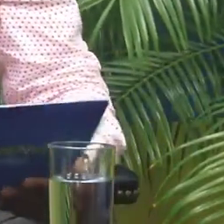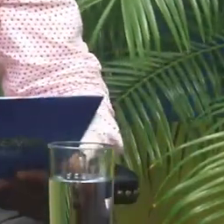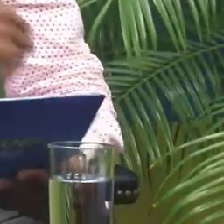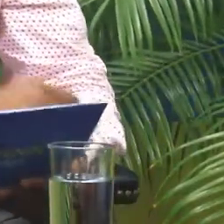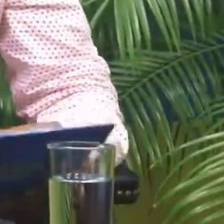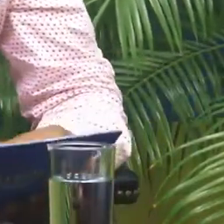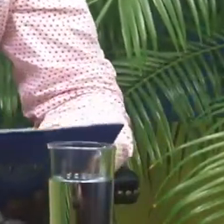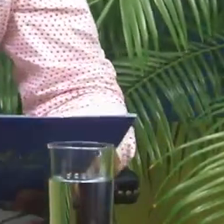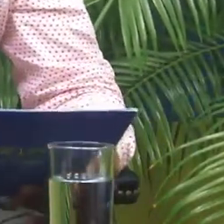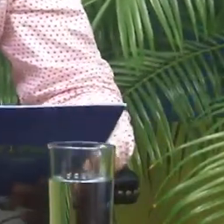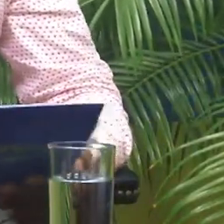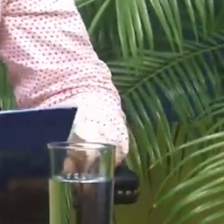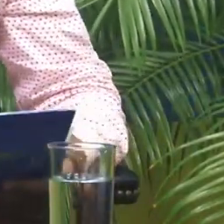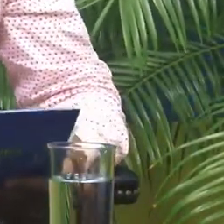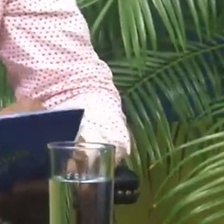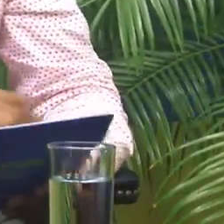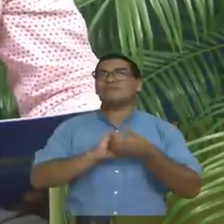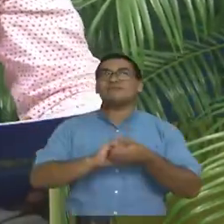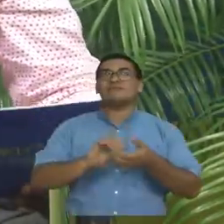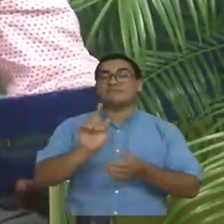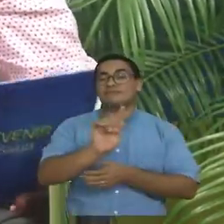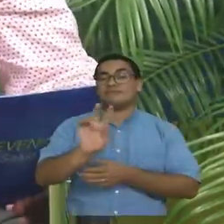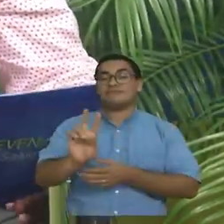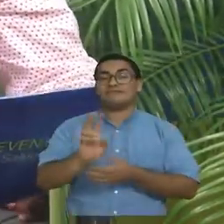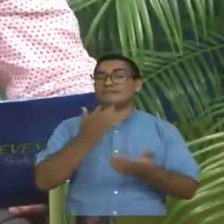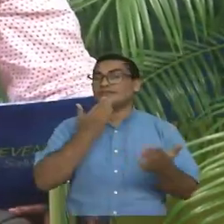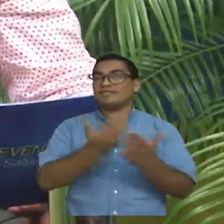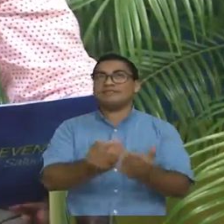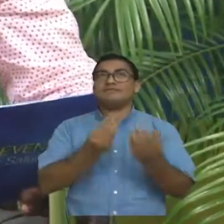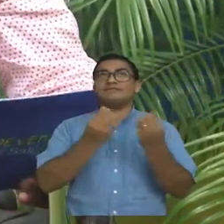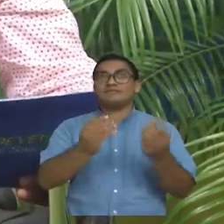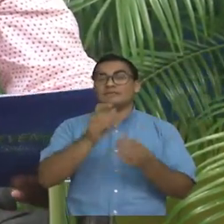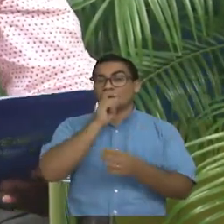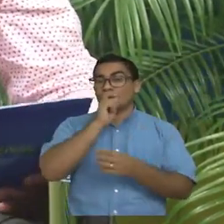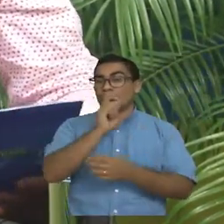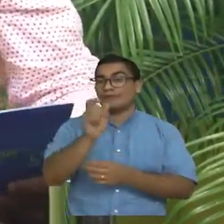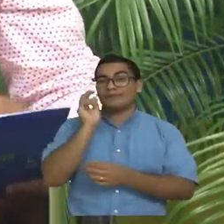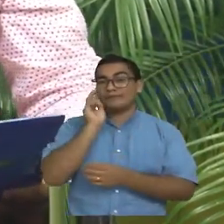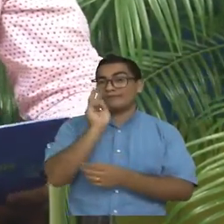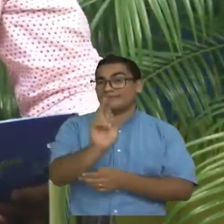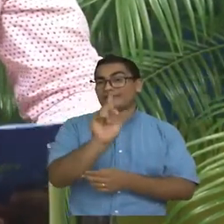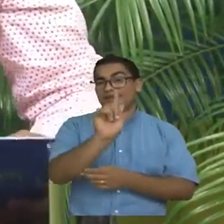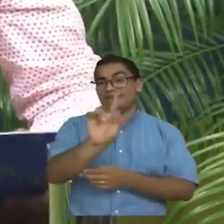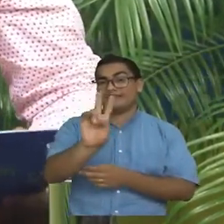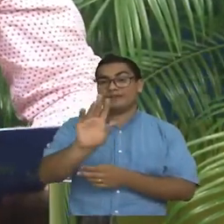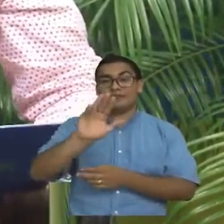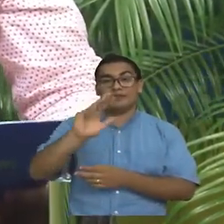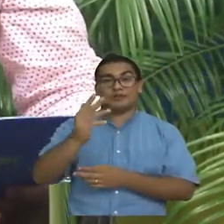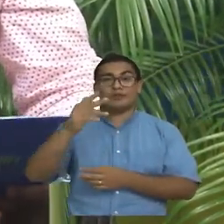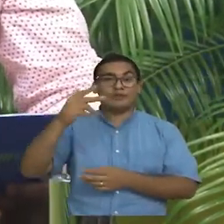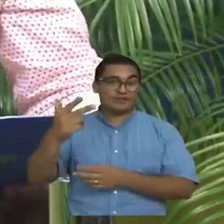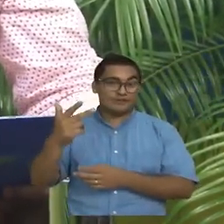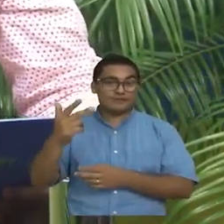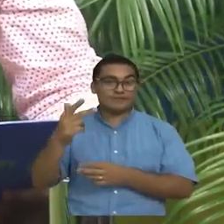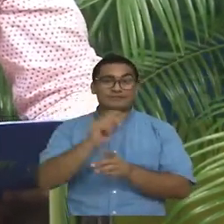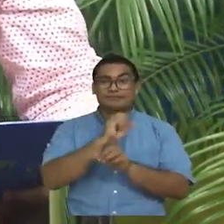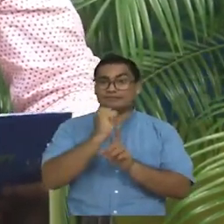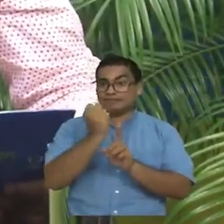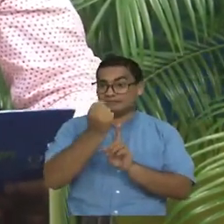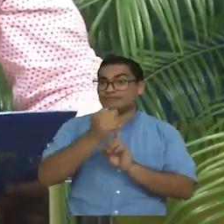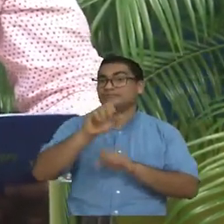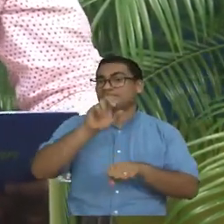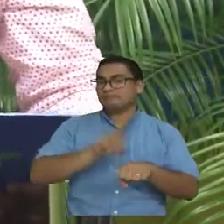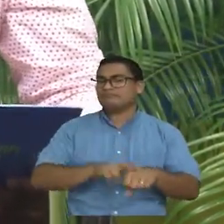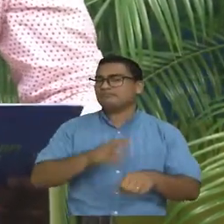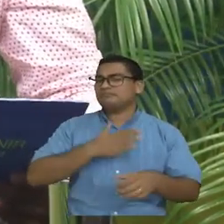Muy buenas tardes, amigos televidentes. Muchas gracias por su fiel sintonía al canal 98, el canal parlamentario, el canal de la Asamblea Nacional.